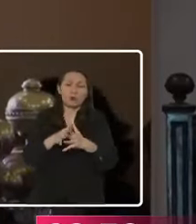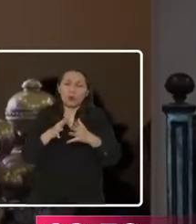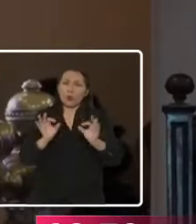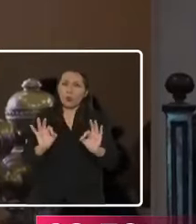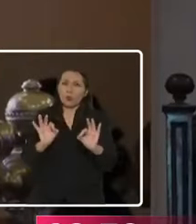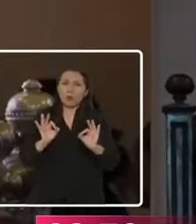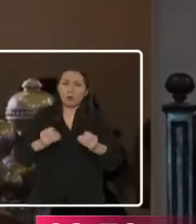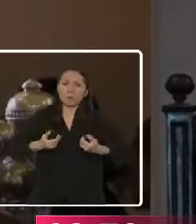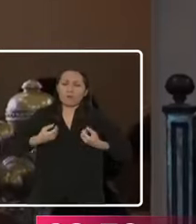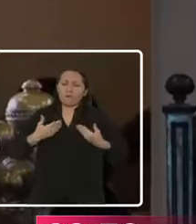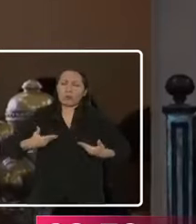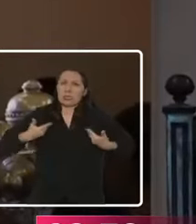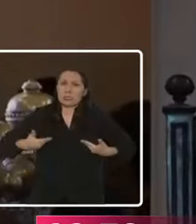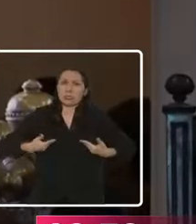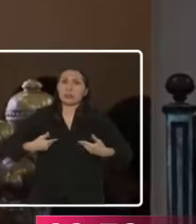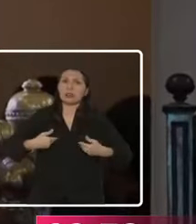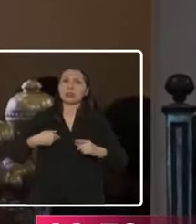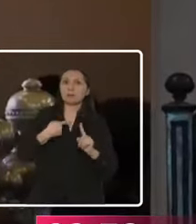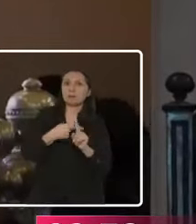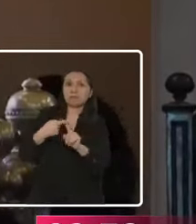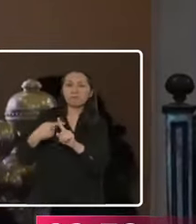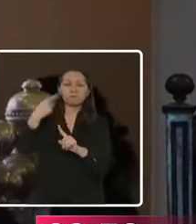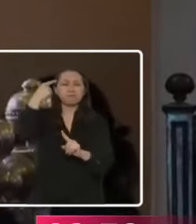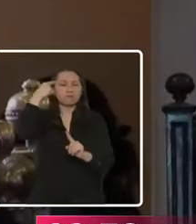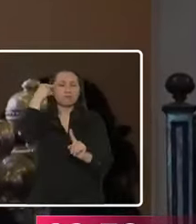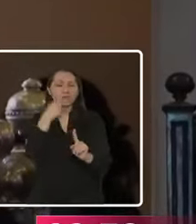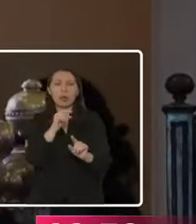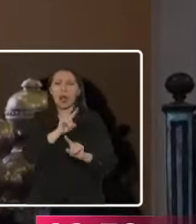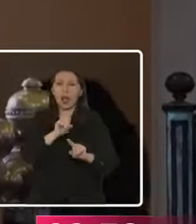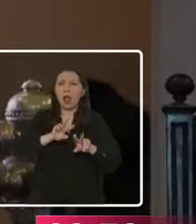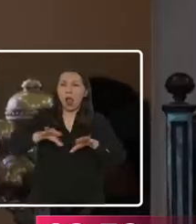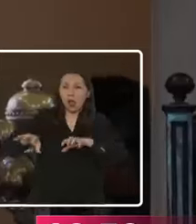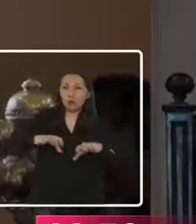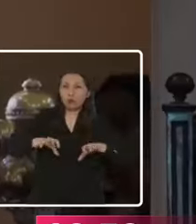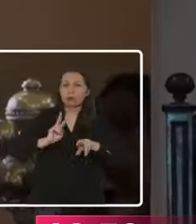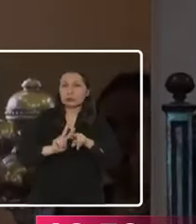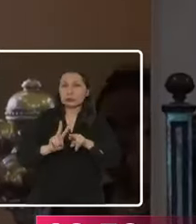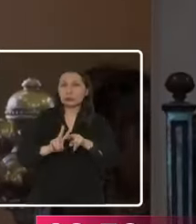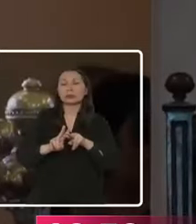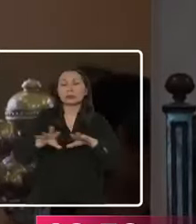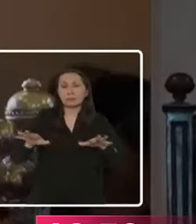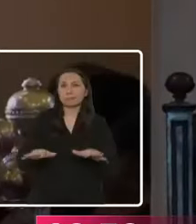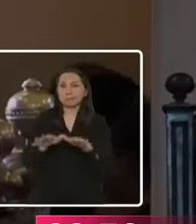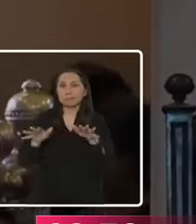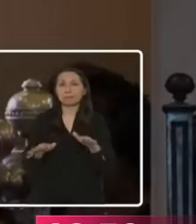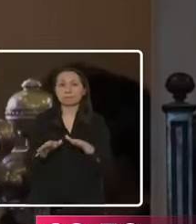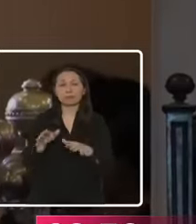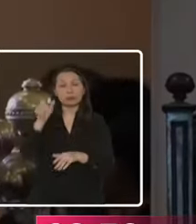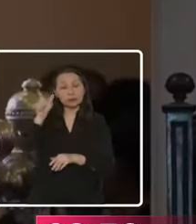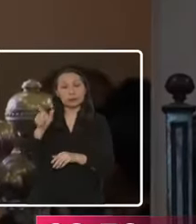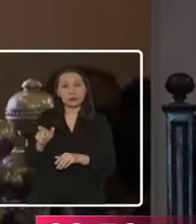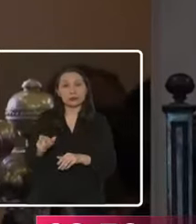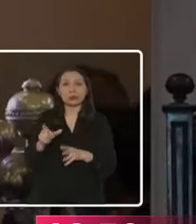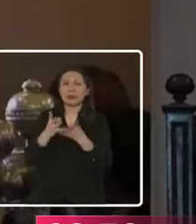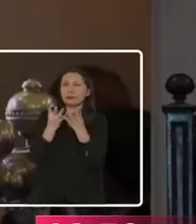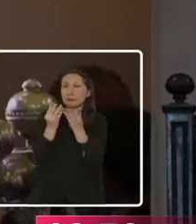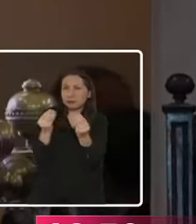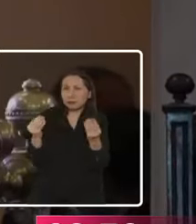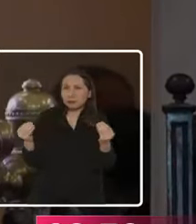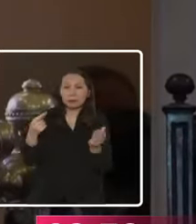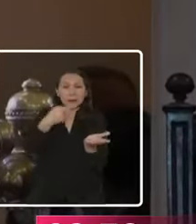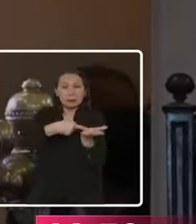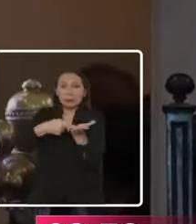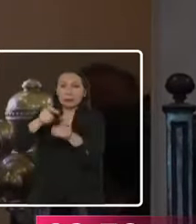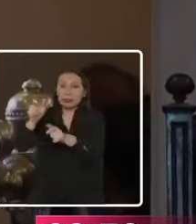energía, vitalidad y optimismo que ponía en cada una de las acciones que emprendía. Y a través de decenas,